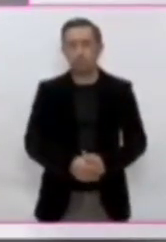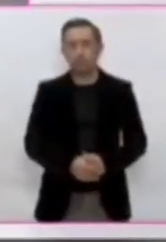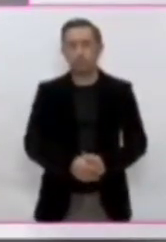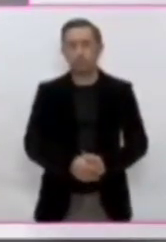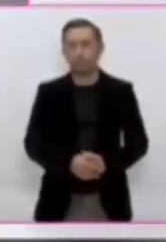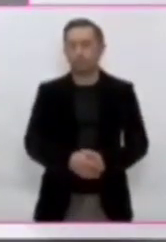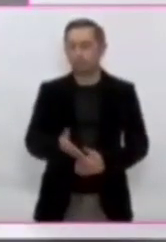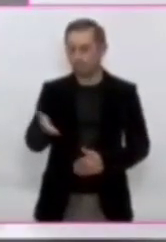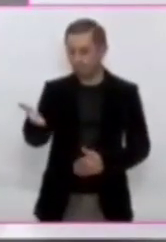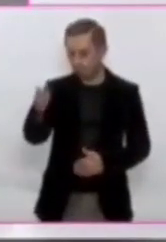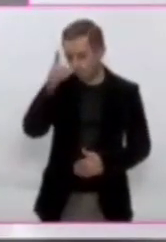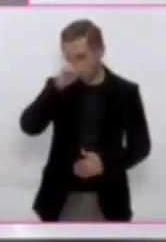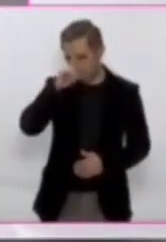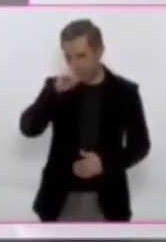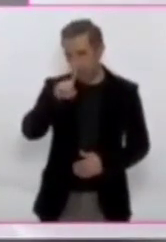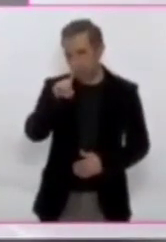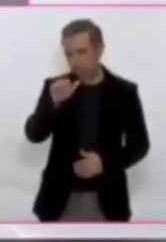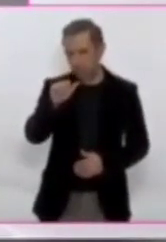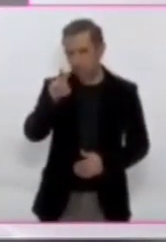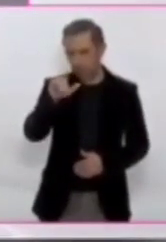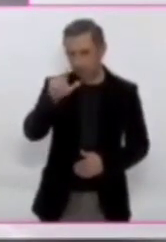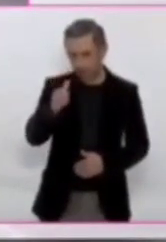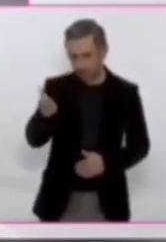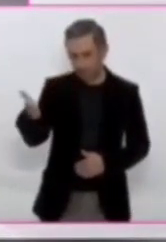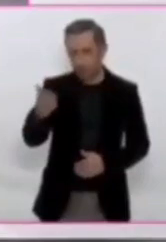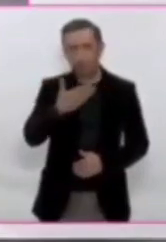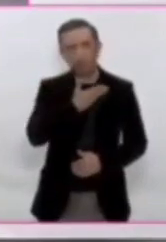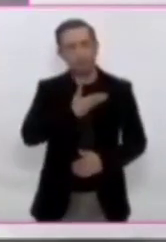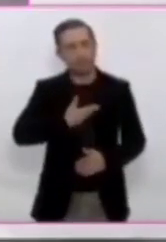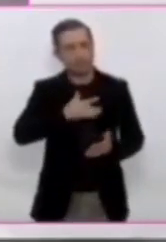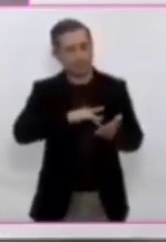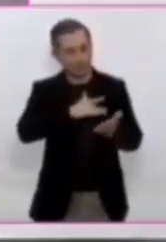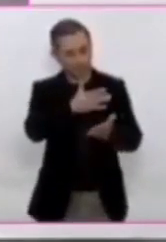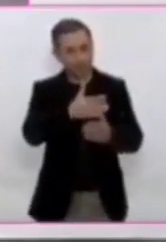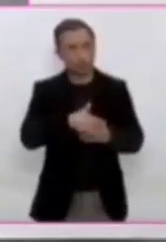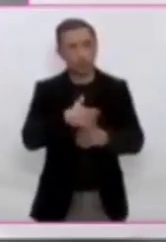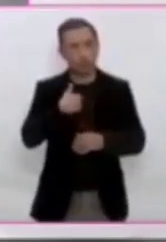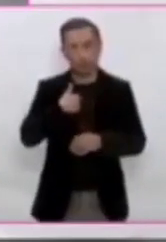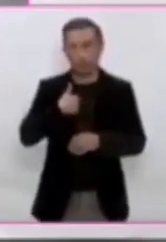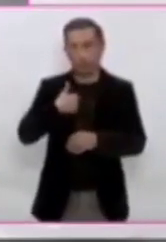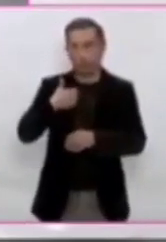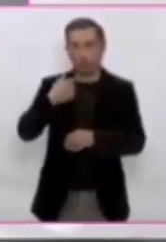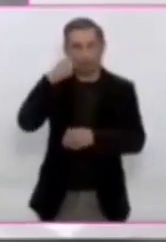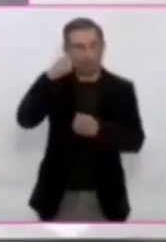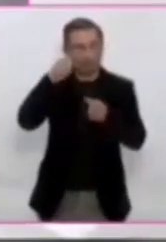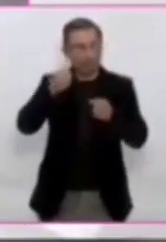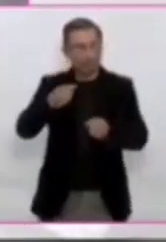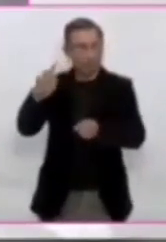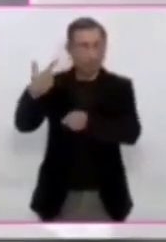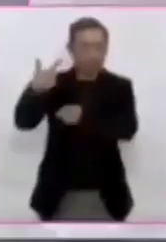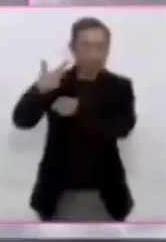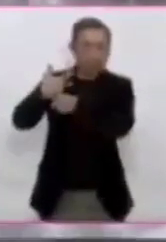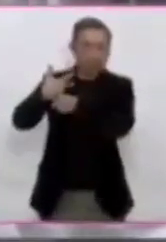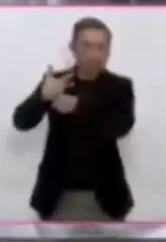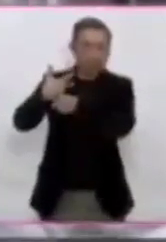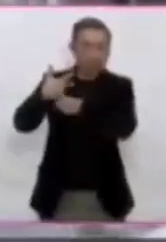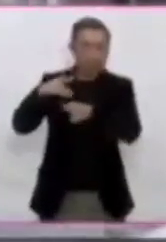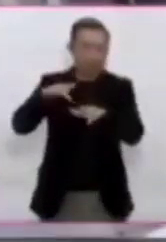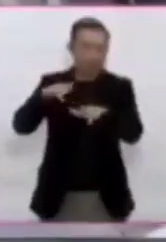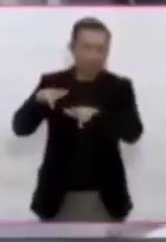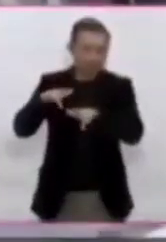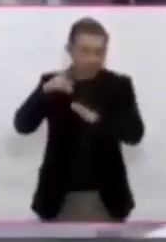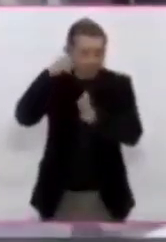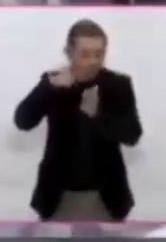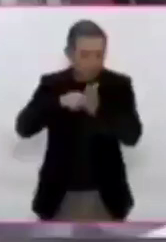La consejera Zavala. Gracias, presidente. Voy a tener una grabación, yo creo, pero en los mismos términos, nada más es